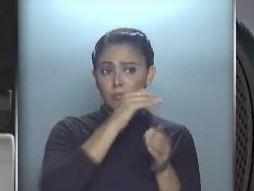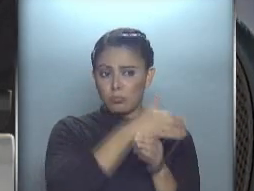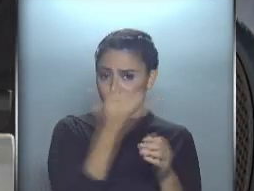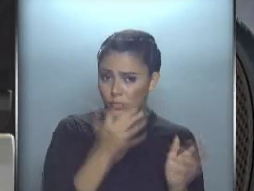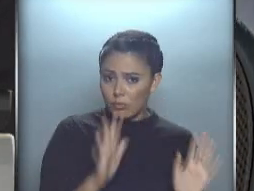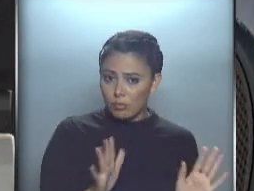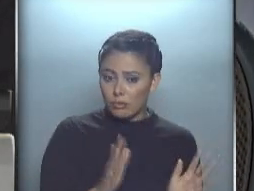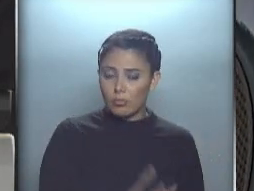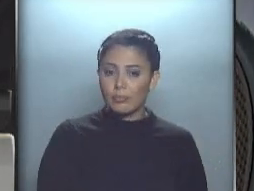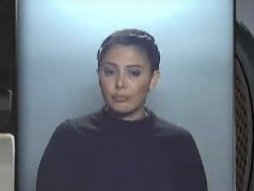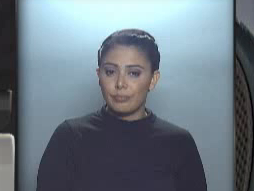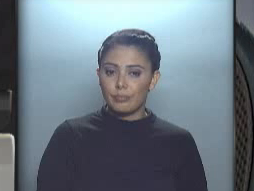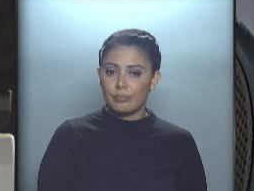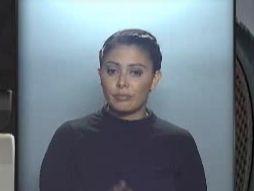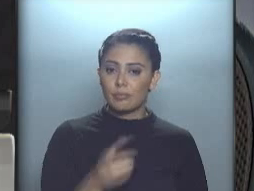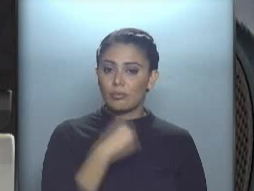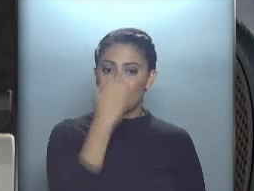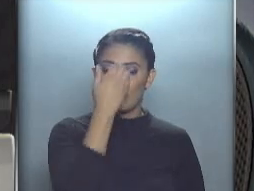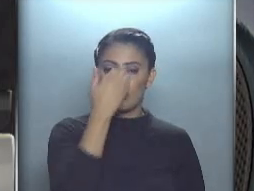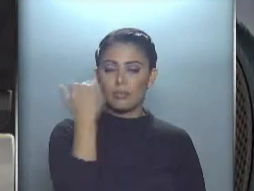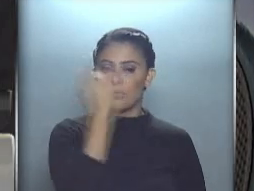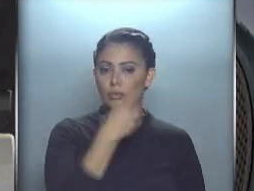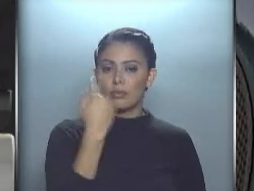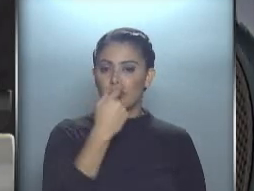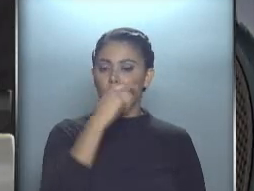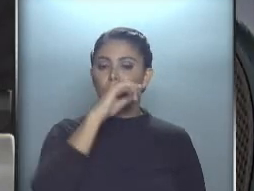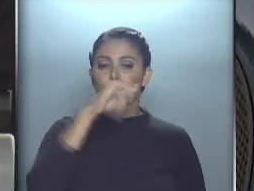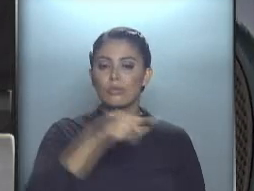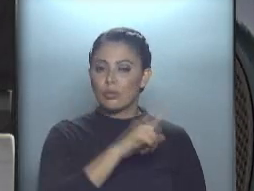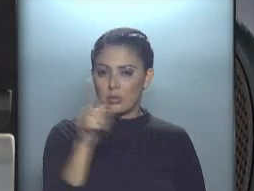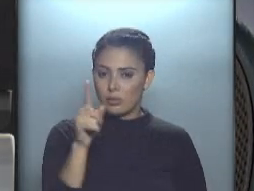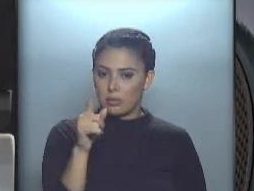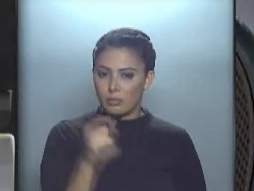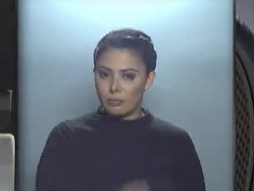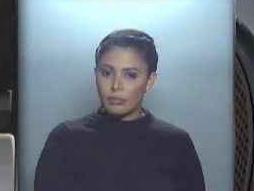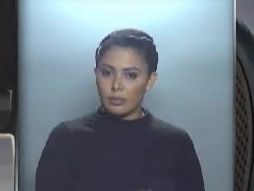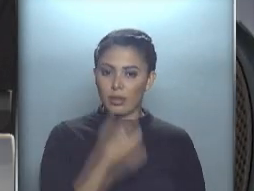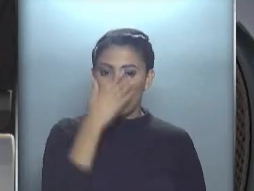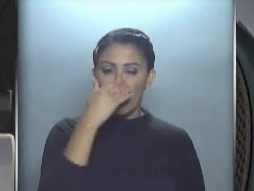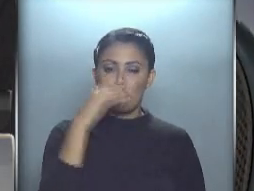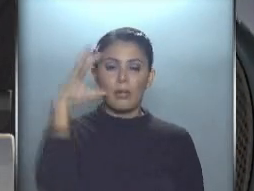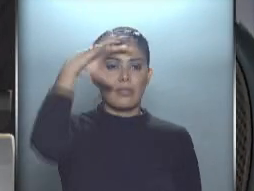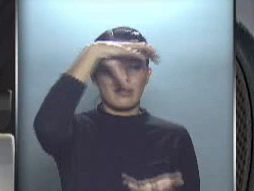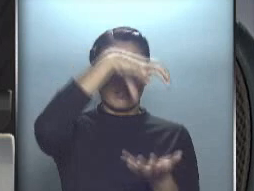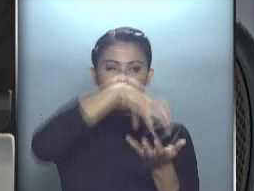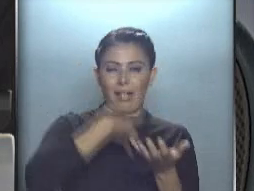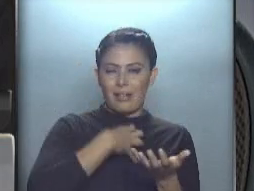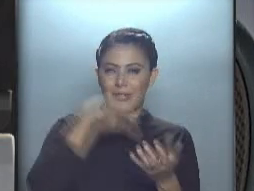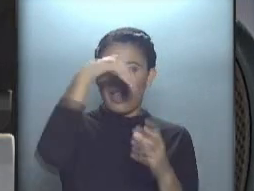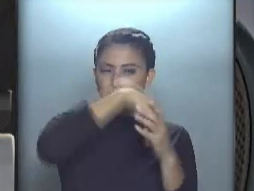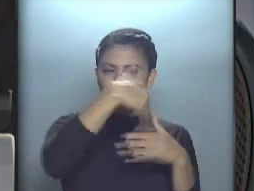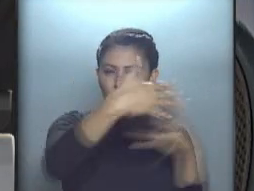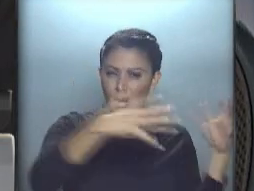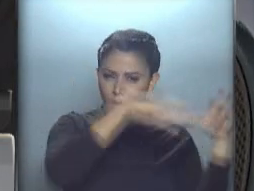Somos de Granaderos, que nosotros impedimos que pongan un contenedor. Sí. Y desde ahí